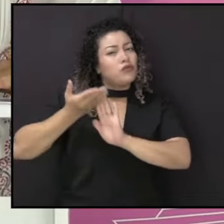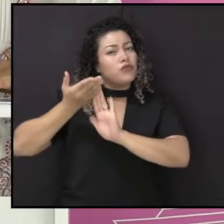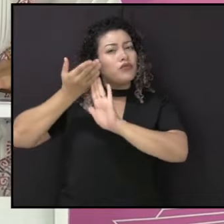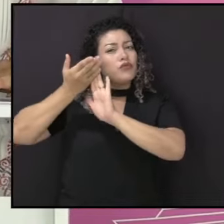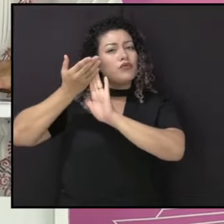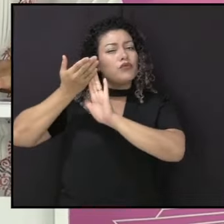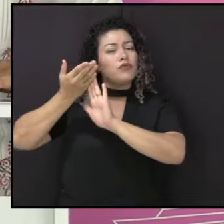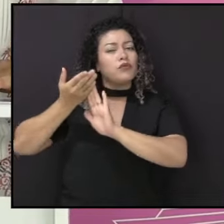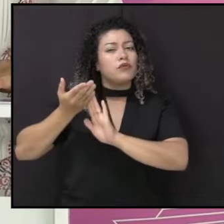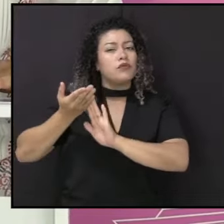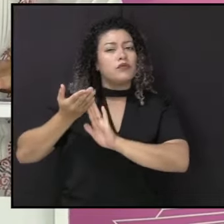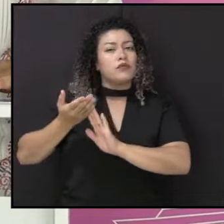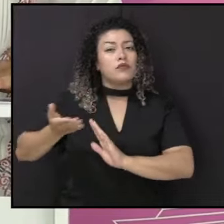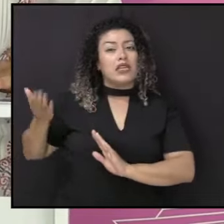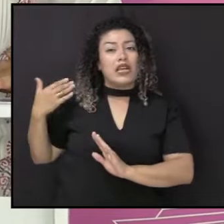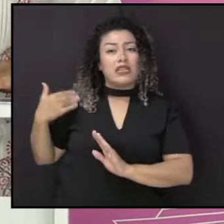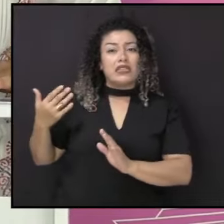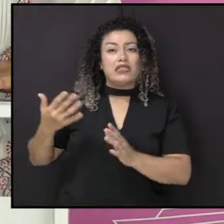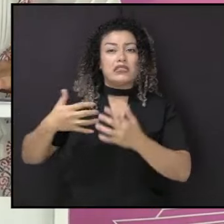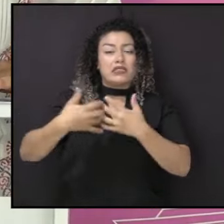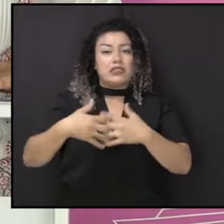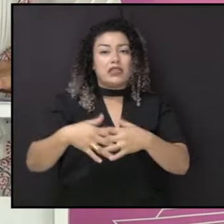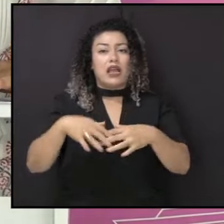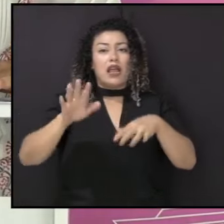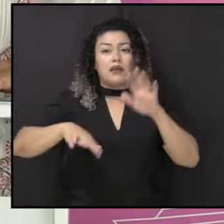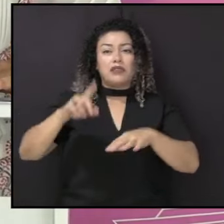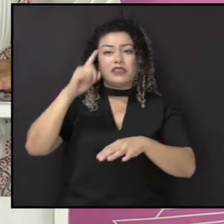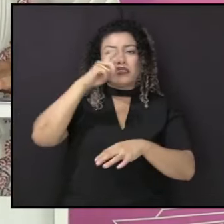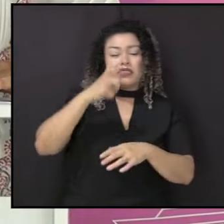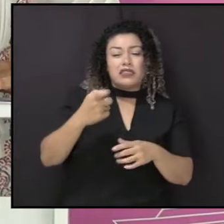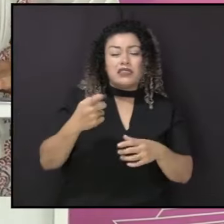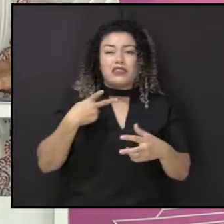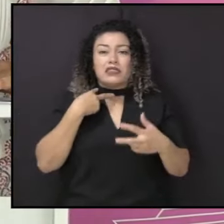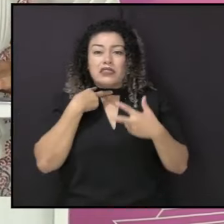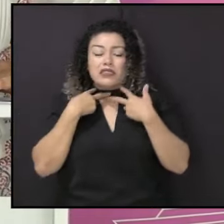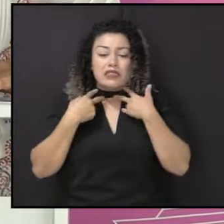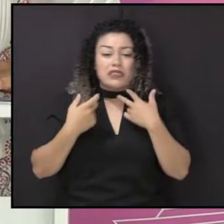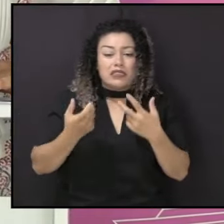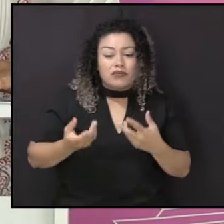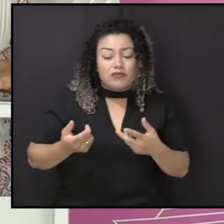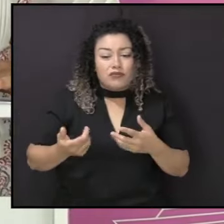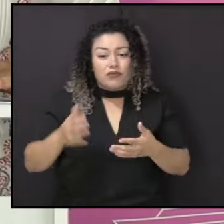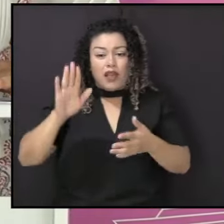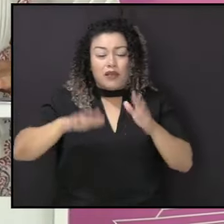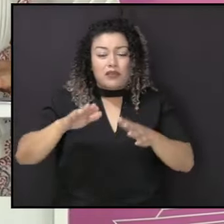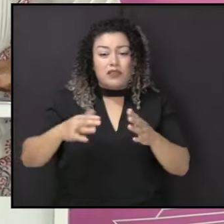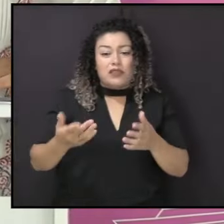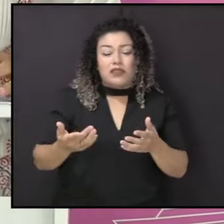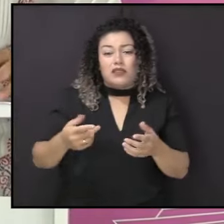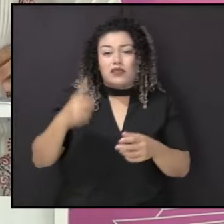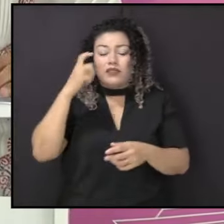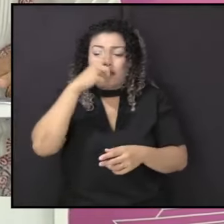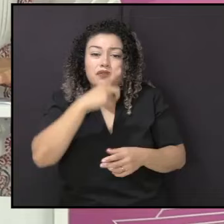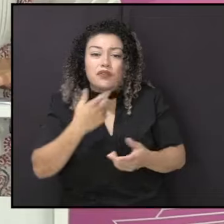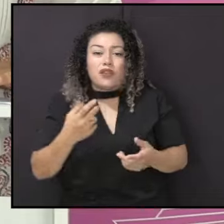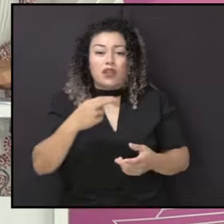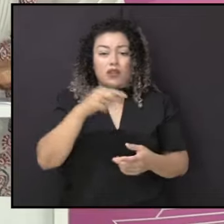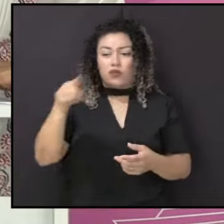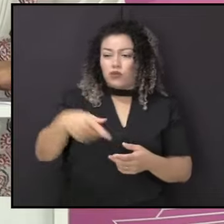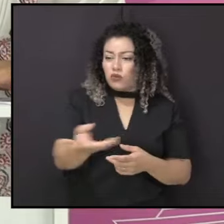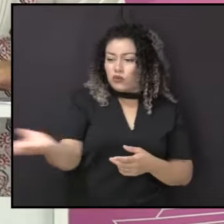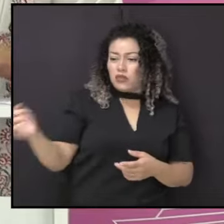han pasado por una crisis económica y las empresas locales también lo están padeciendo? ¿Cuáles son las acciones que llevarían